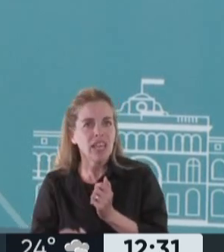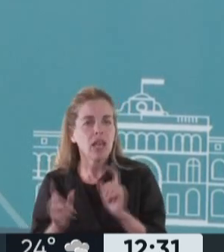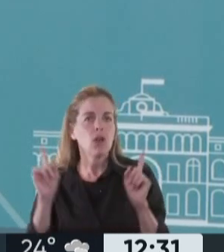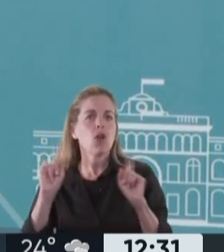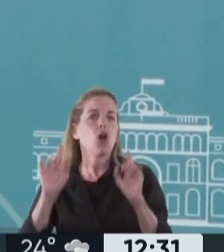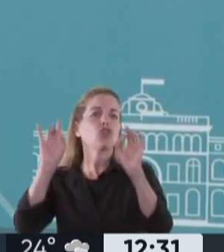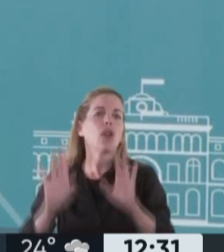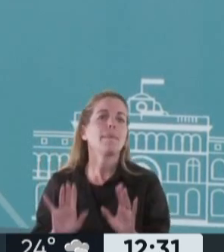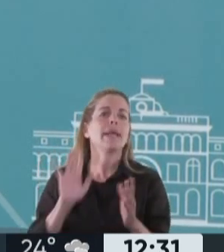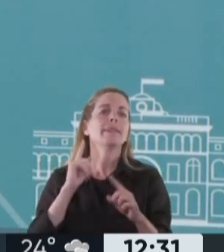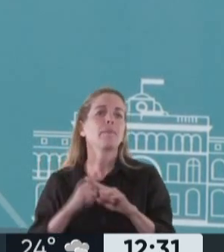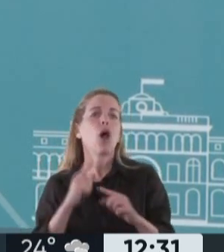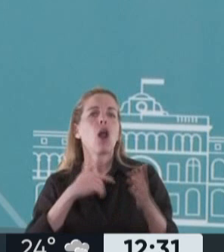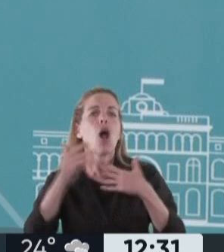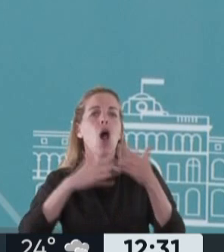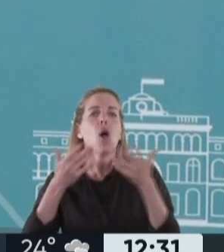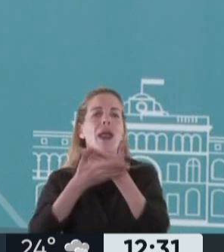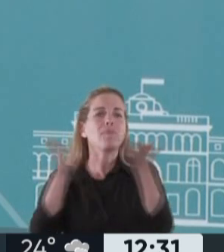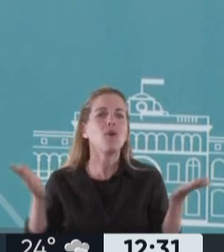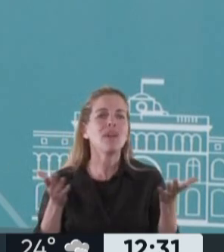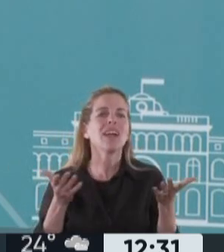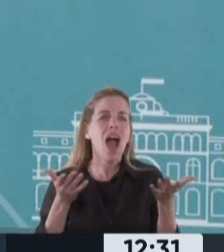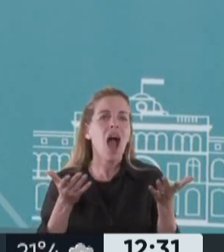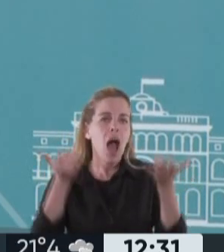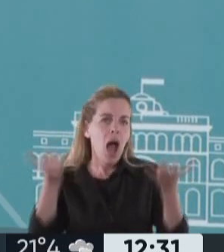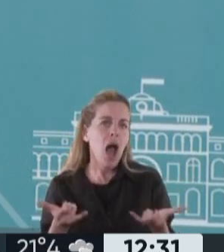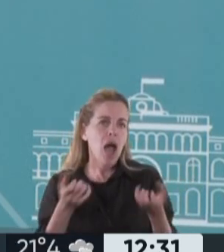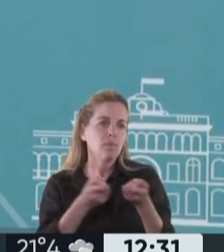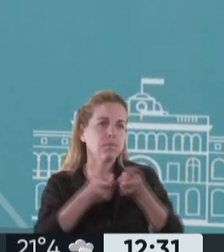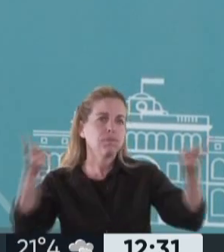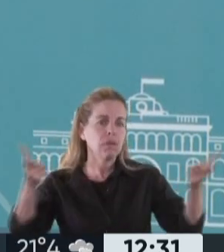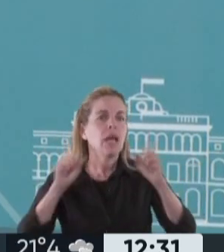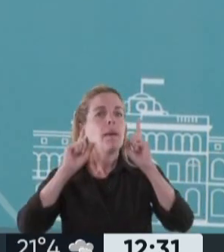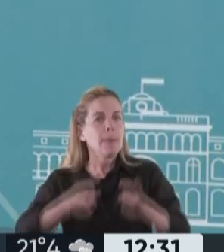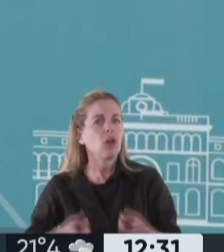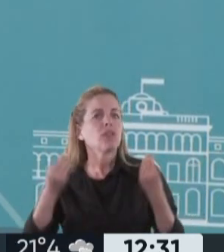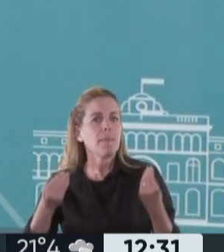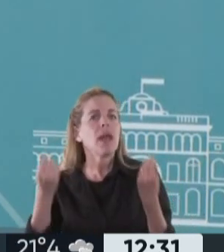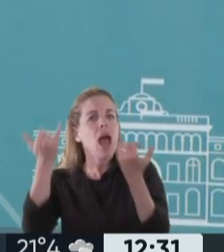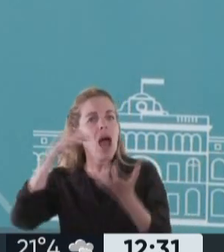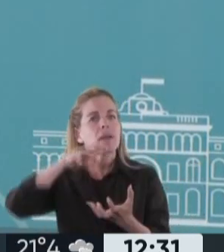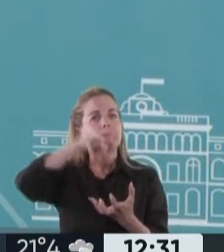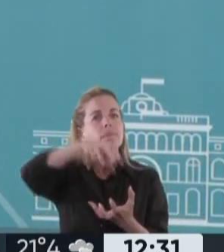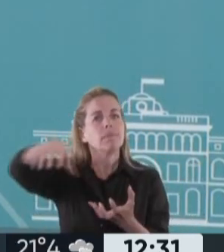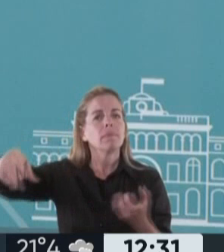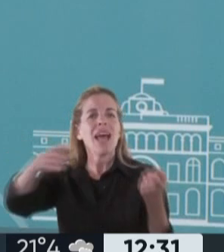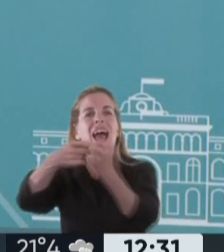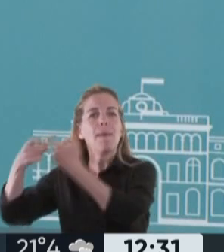de obra pública que hoy se está llevando, sino también en radicación de empresas que